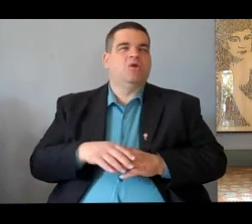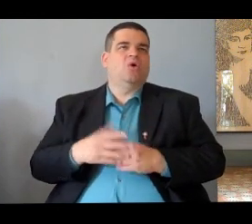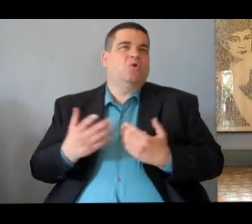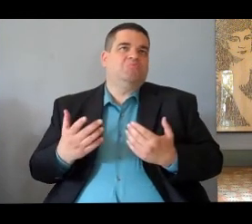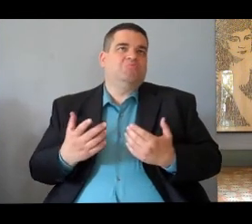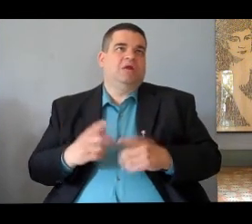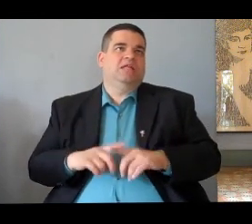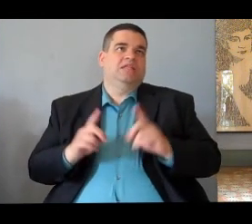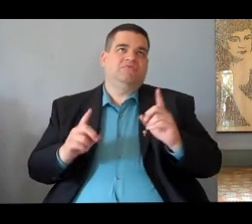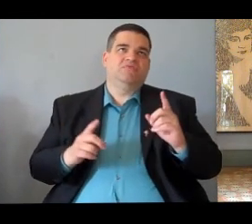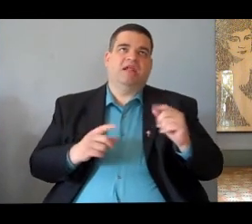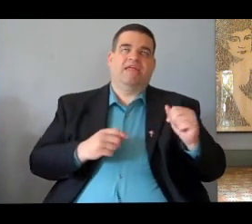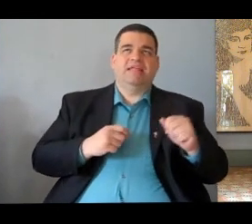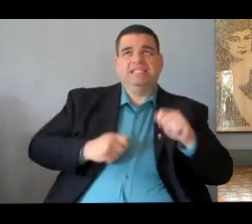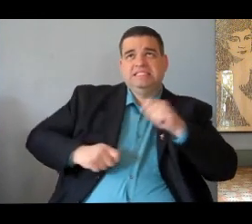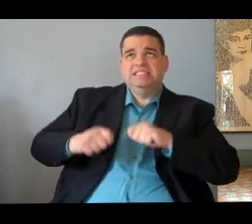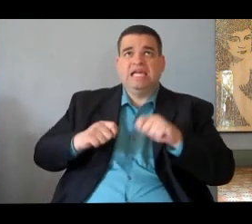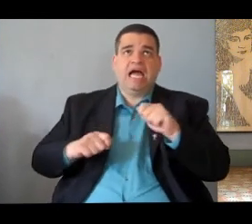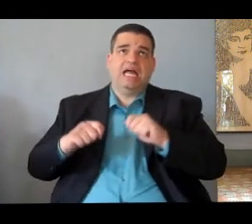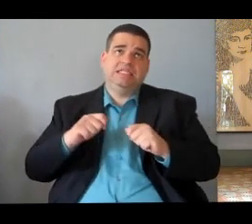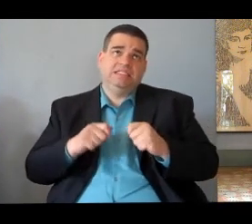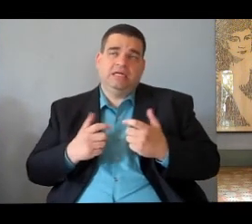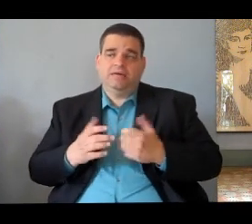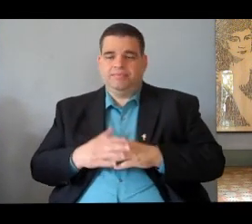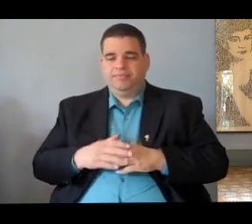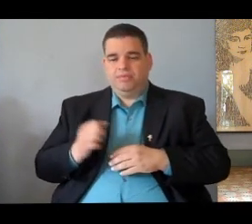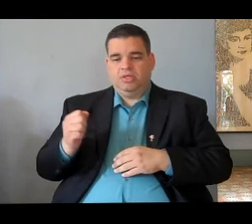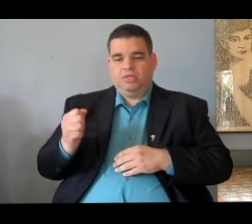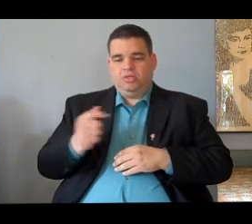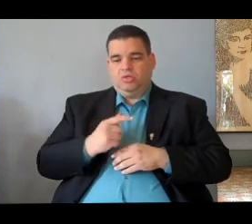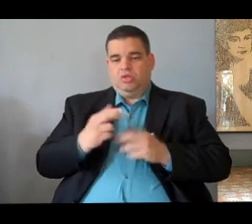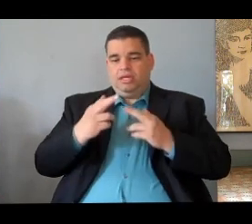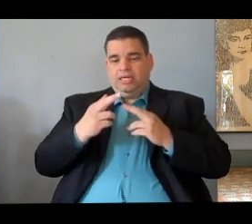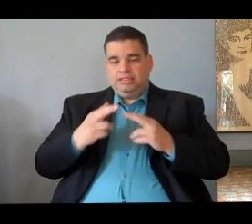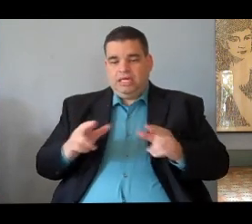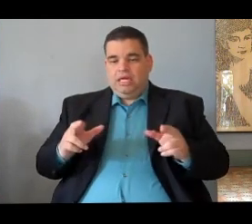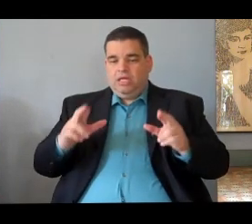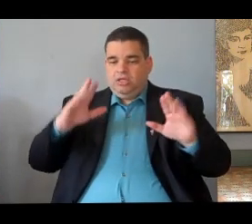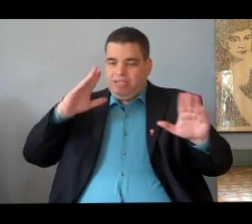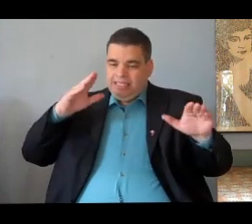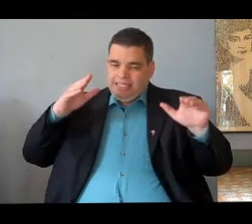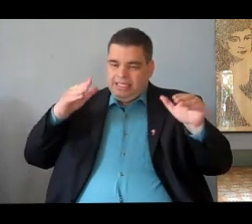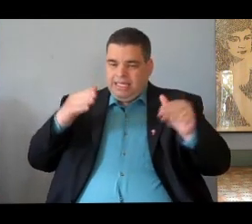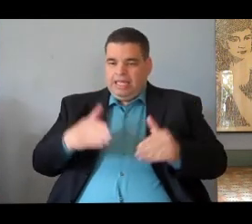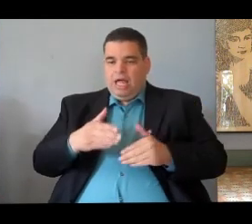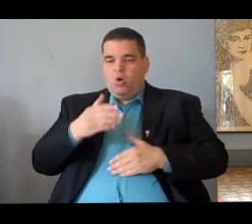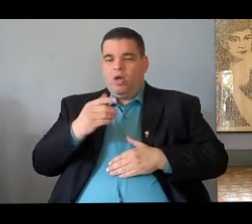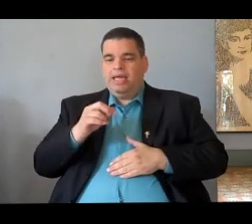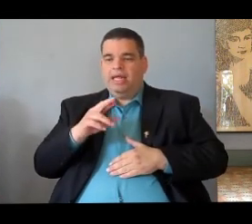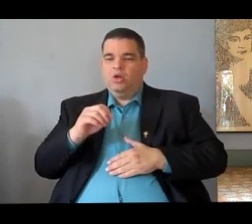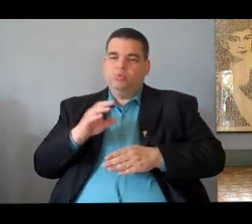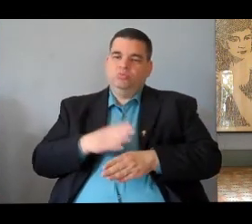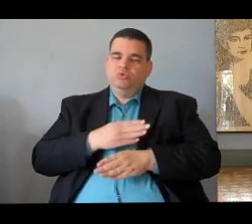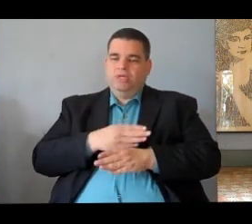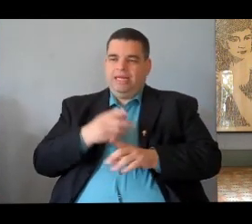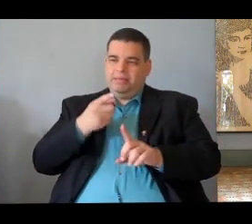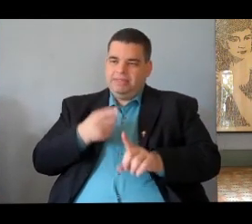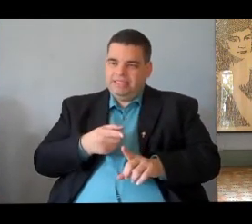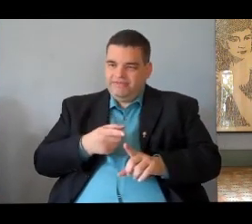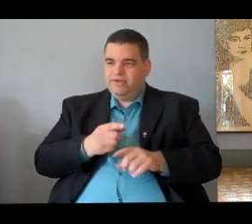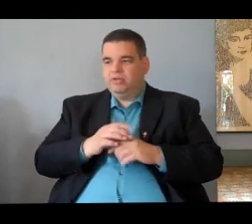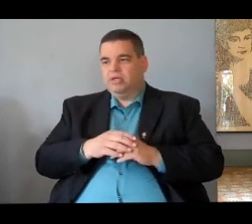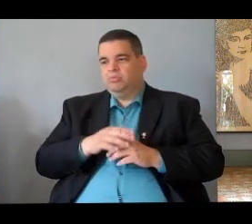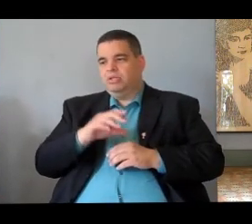alguna diferencia? ¿Hay una de salsa? ¿Hay una de...? Sí, ajá. Sí, todas las salas son dedicadas a un género musical en particular. Ajá, tenemos una cuéntame. Sala de